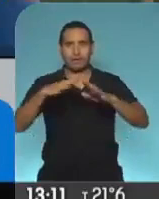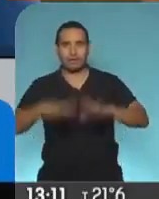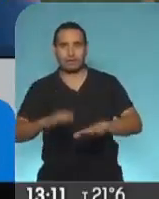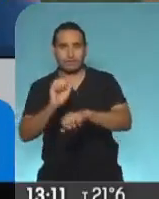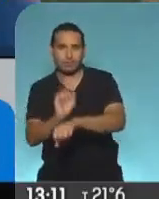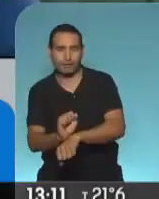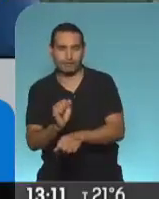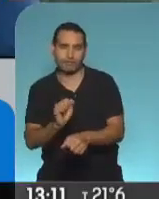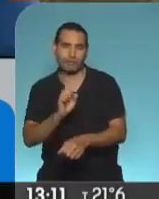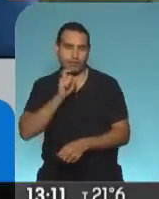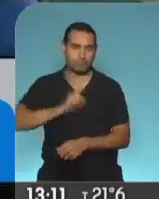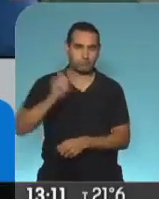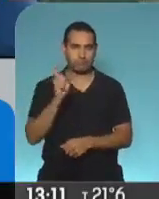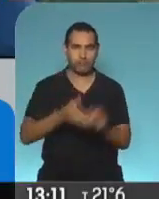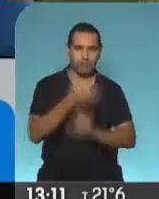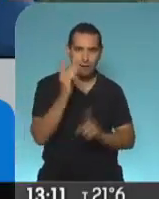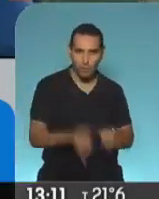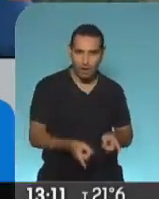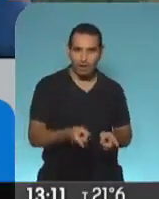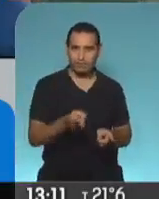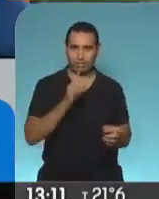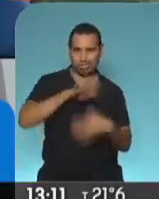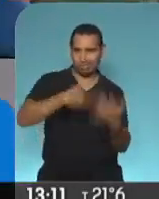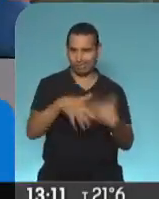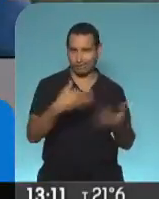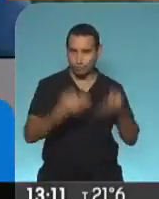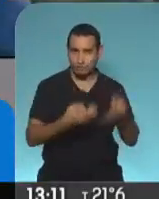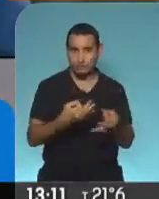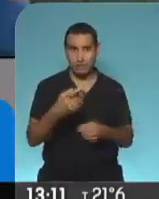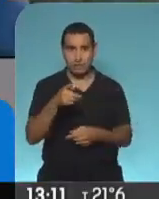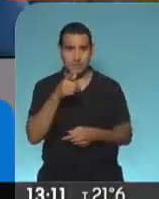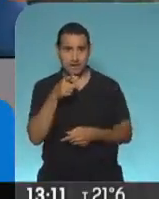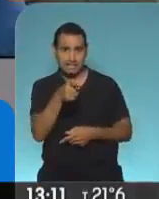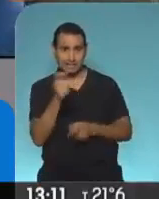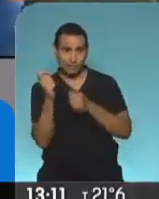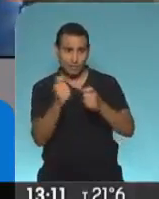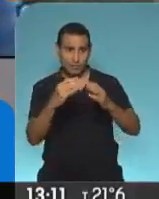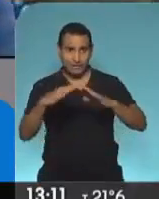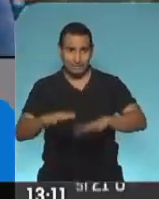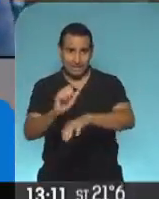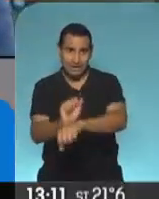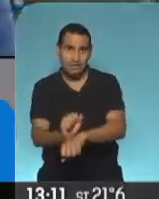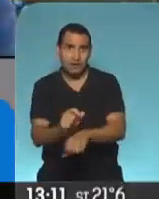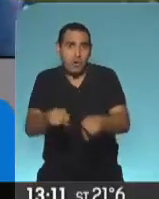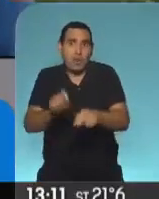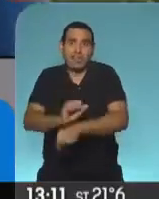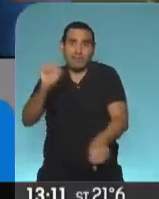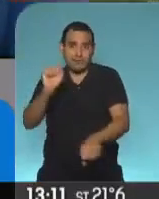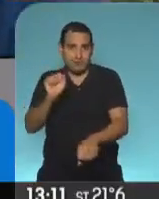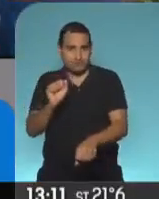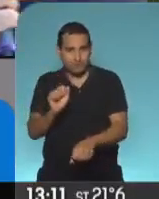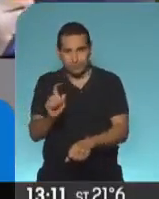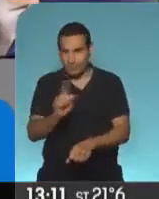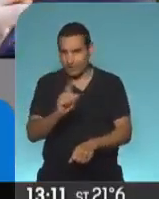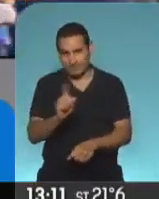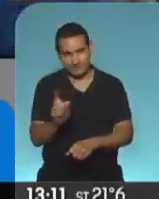y donde hay un montón de desbarajustes dando vuelta, da la sensación que esa prisión domiciliaria es una excarcelación o una liberación. Y creo